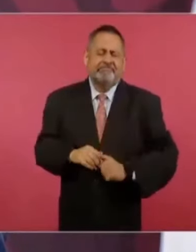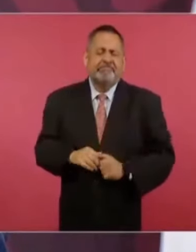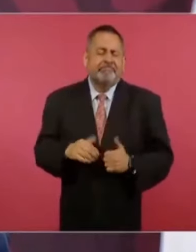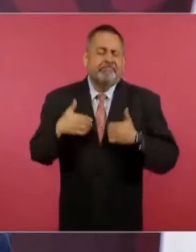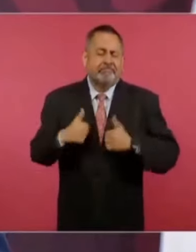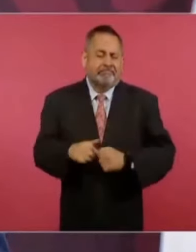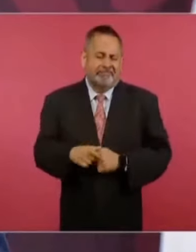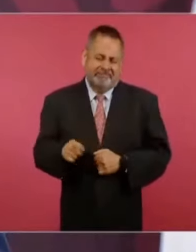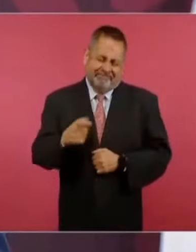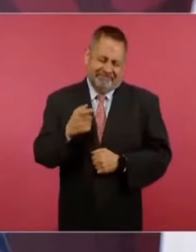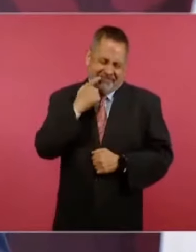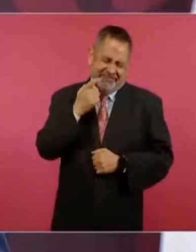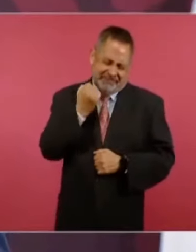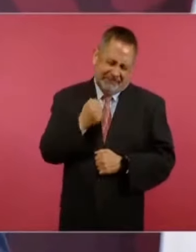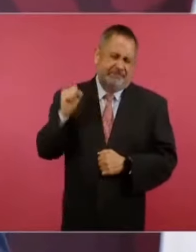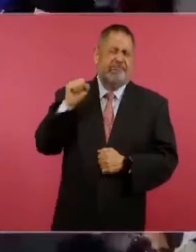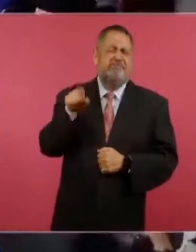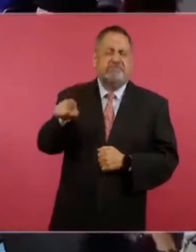es mucha pieza.